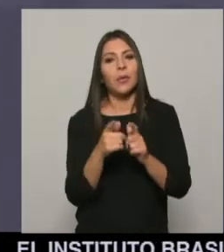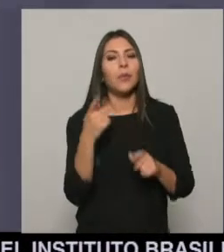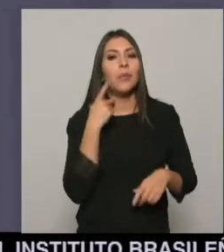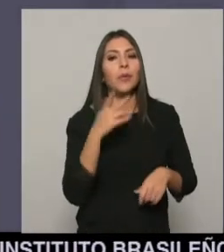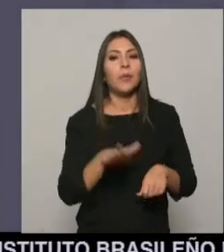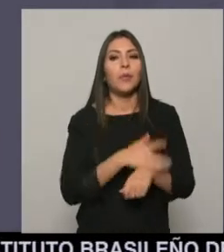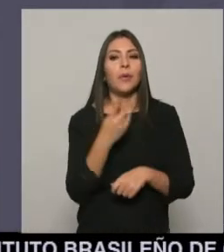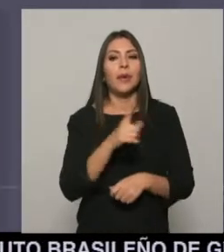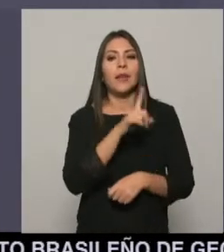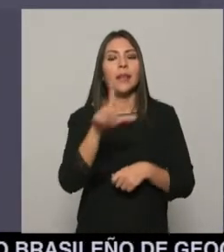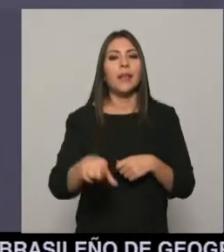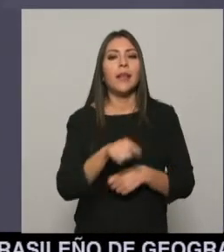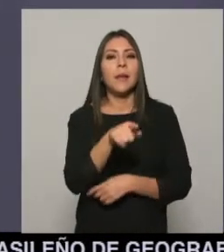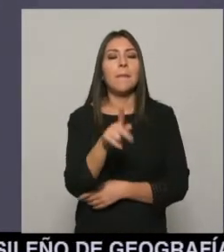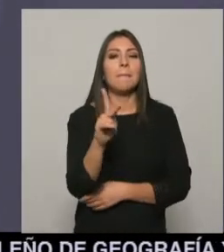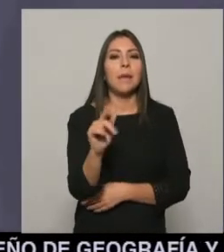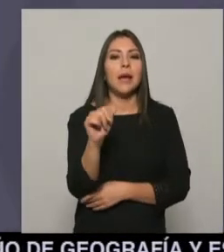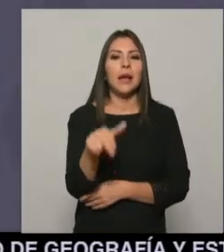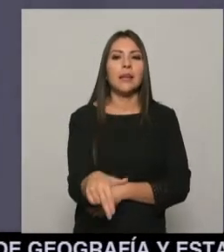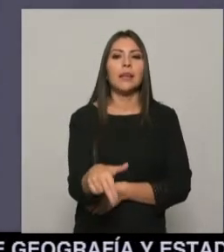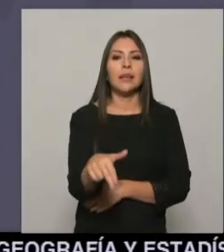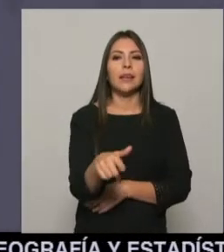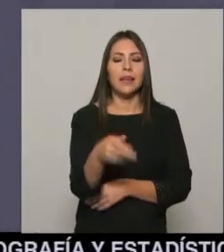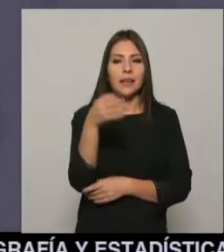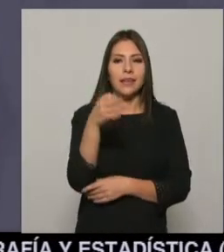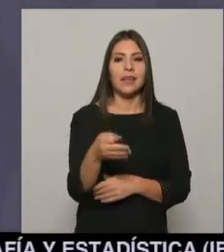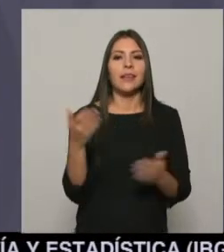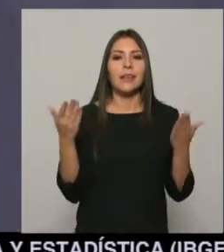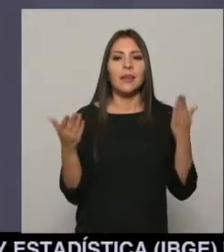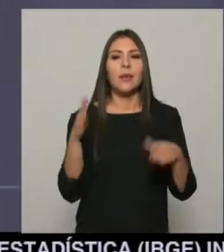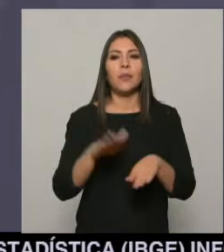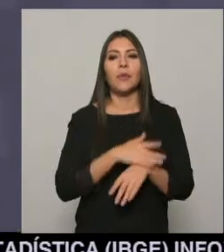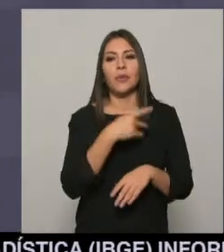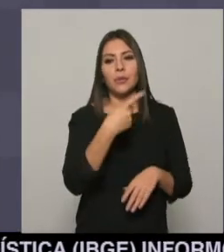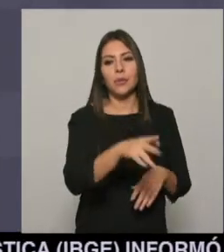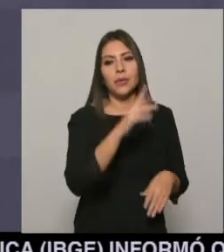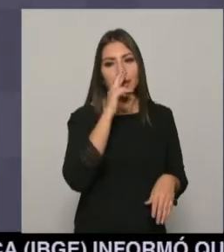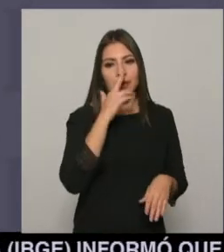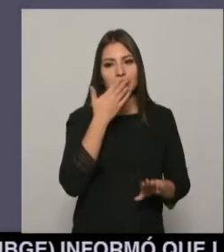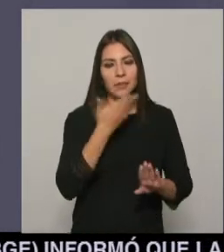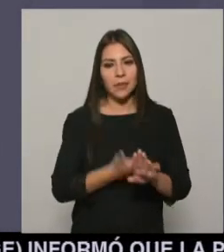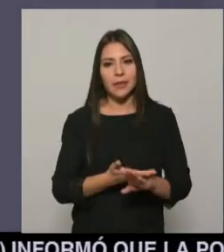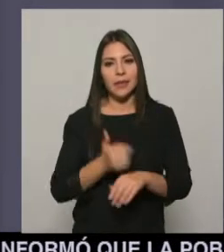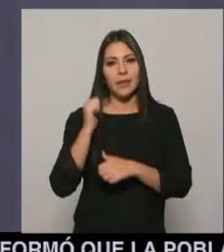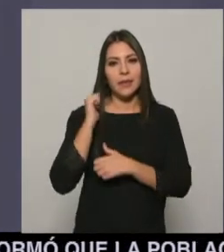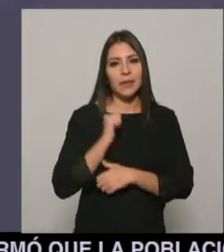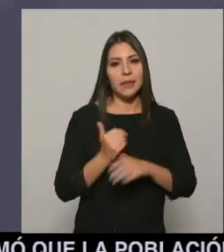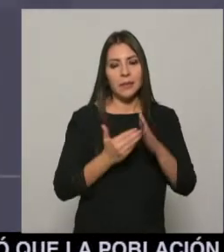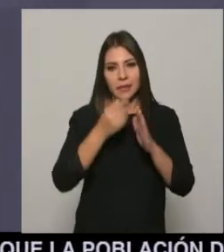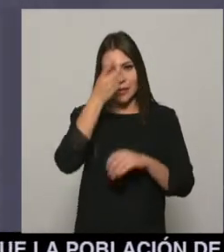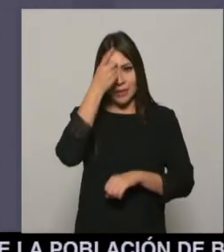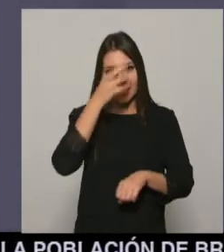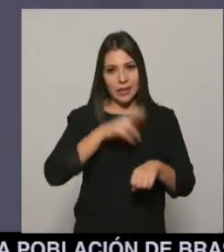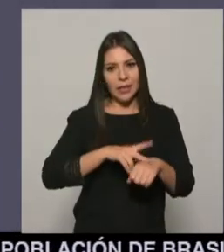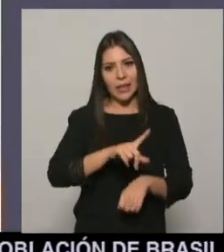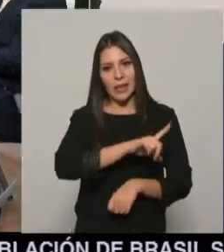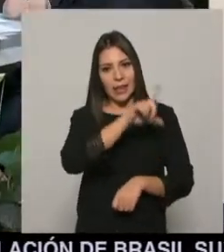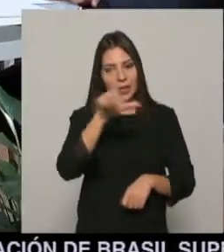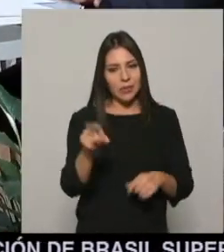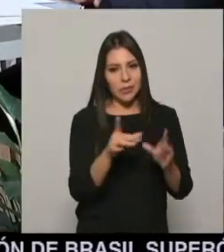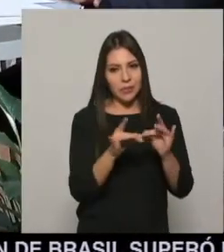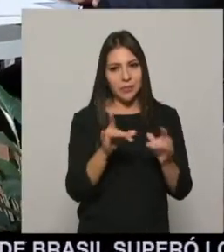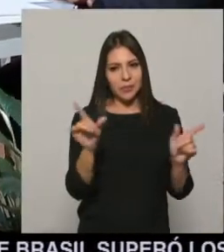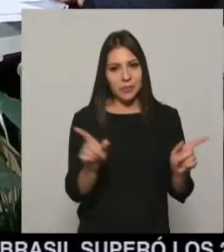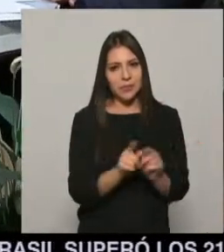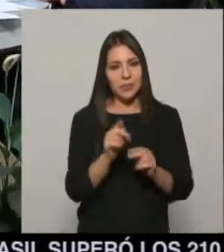el PAN va a asumir el contrapeso, ya que a ellos les toca, ¿no?, la mesa directiva, pero de todo esto más adelante. Vamos a un